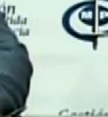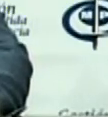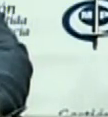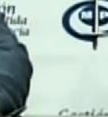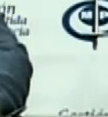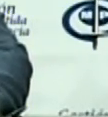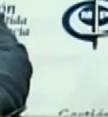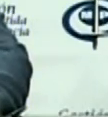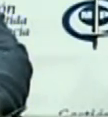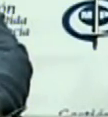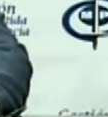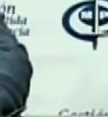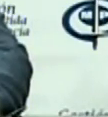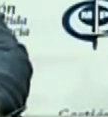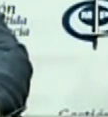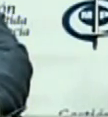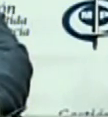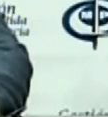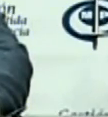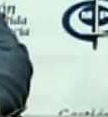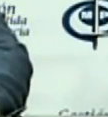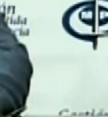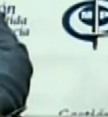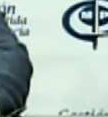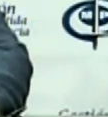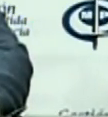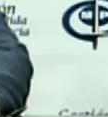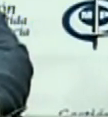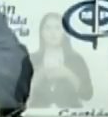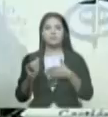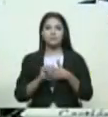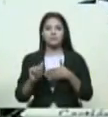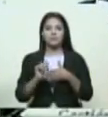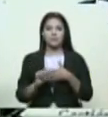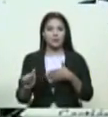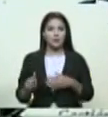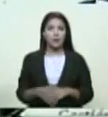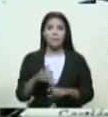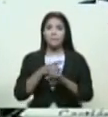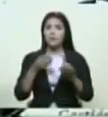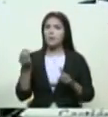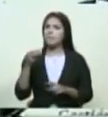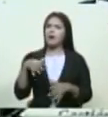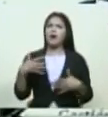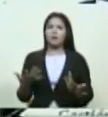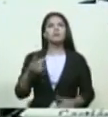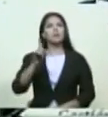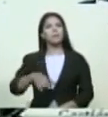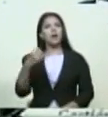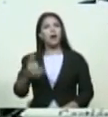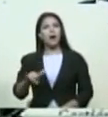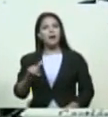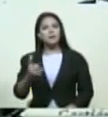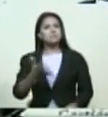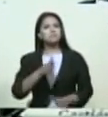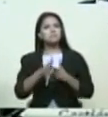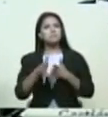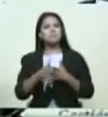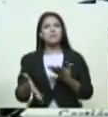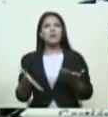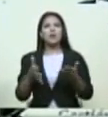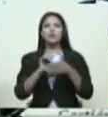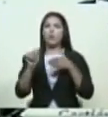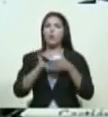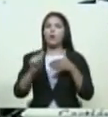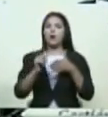Tasar en dólares eso. Pero voy más allá. También es tasar en dólares si